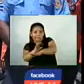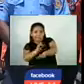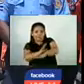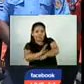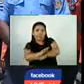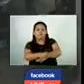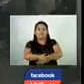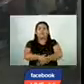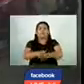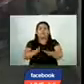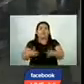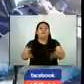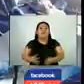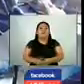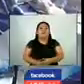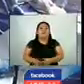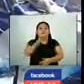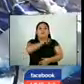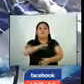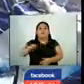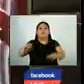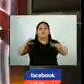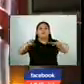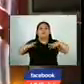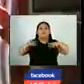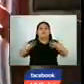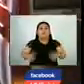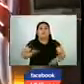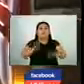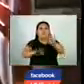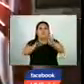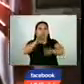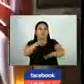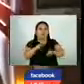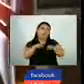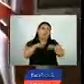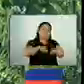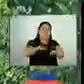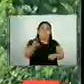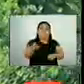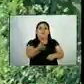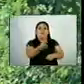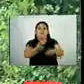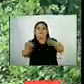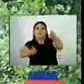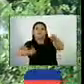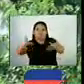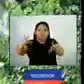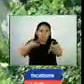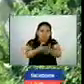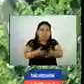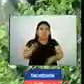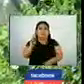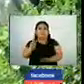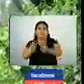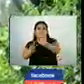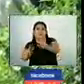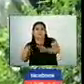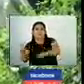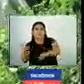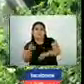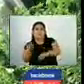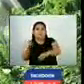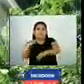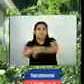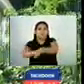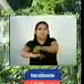nuestros guardavidas. Durante este periodo se han reportado 15 personas fallecidas en accidentes de tránsito y son 27 personas las capturadas